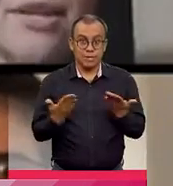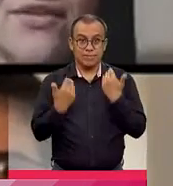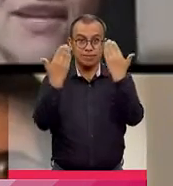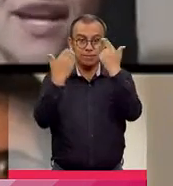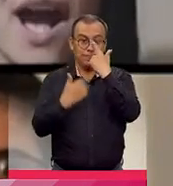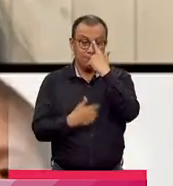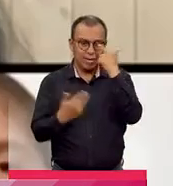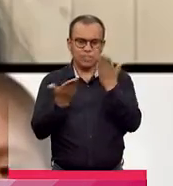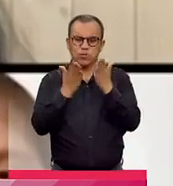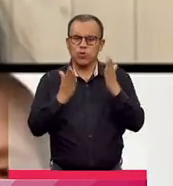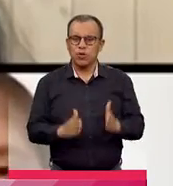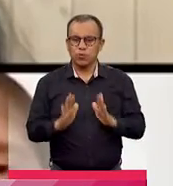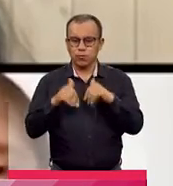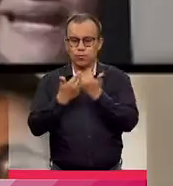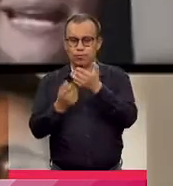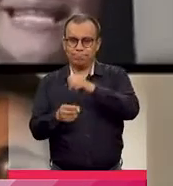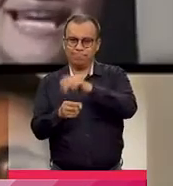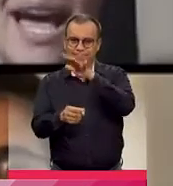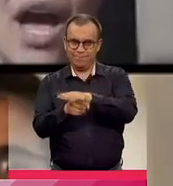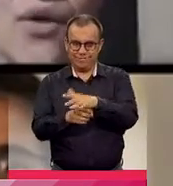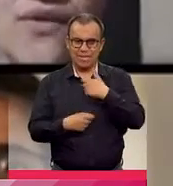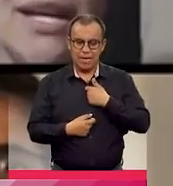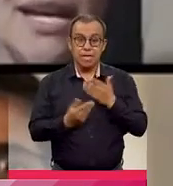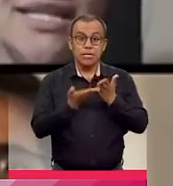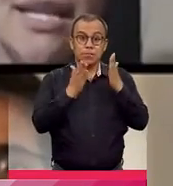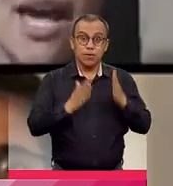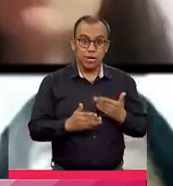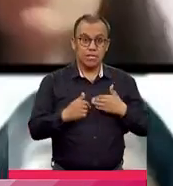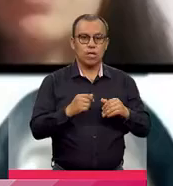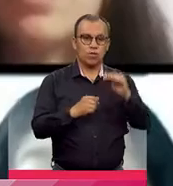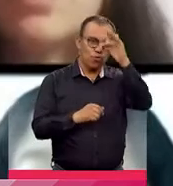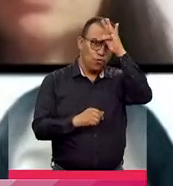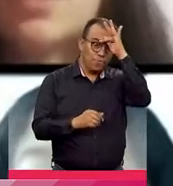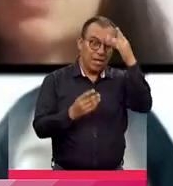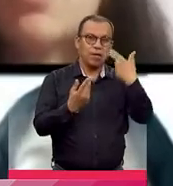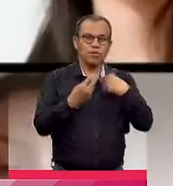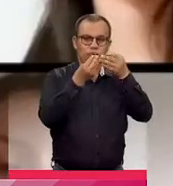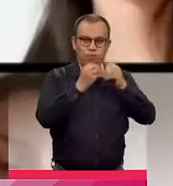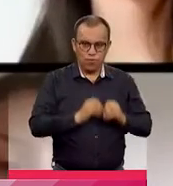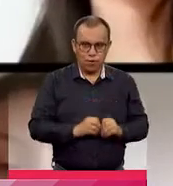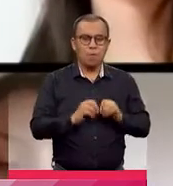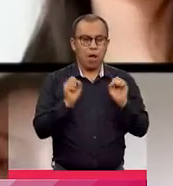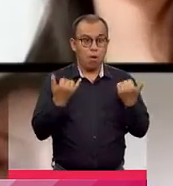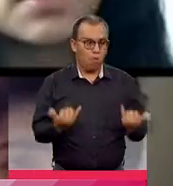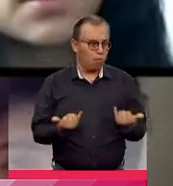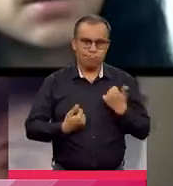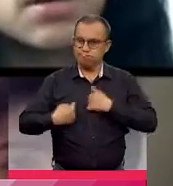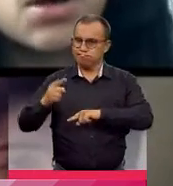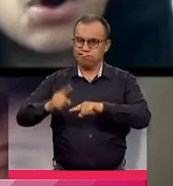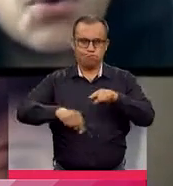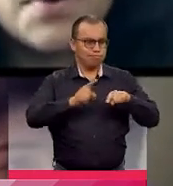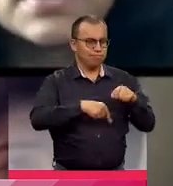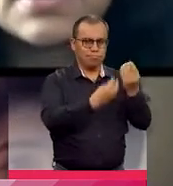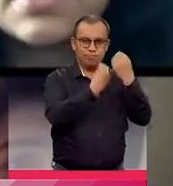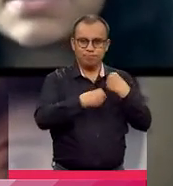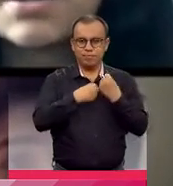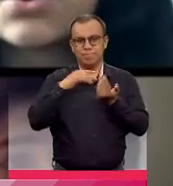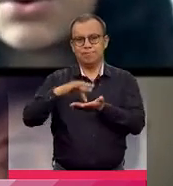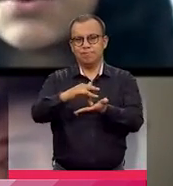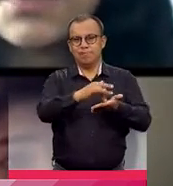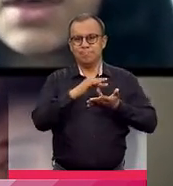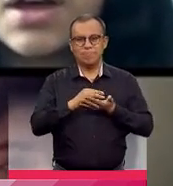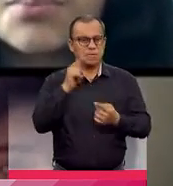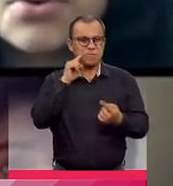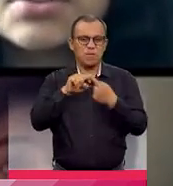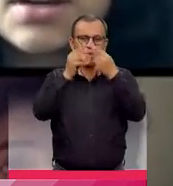beneficiarios son estudiantes de colegios distritales y alumnos de centros filarmónicos hospitalarios, lugares en los que por ahora no se prestará la formación presencial y solo